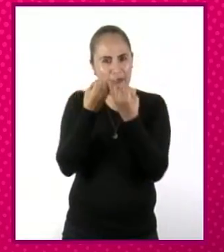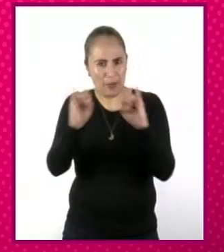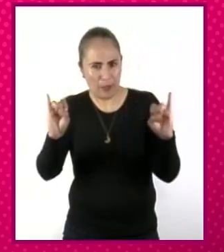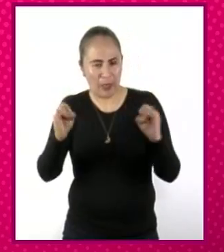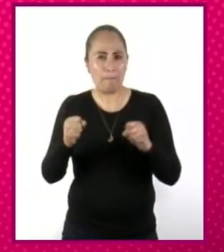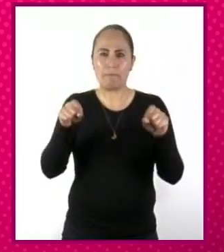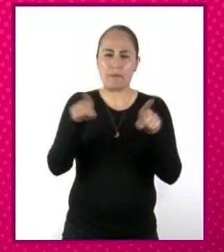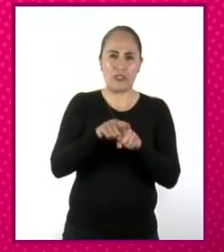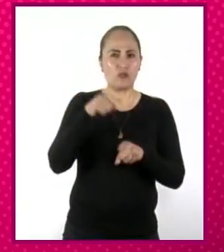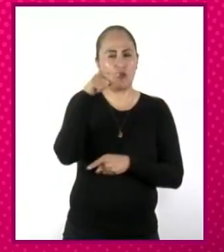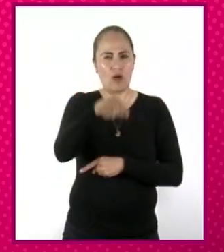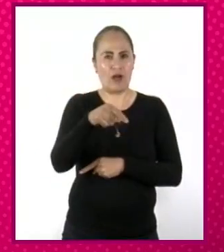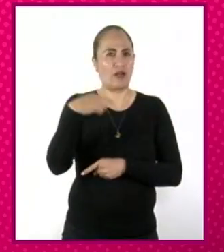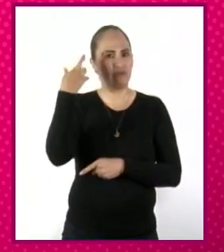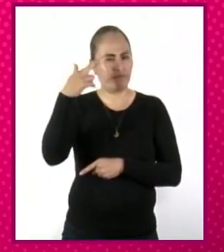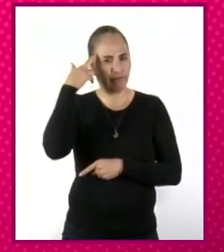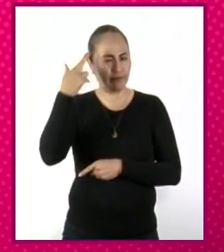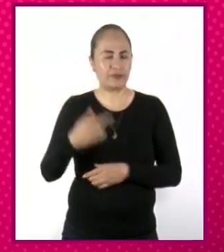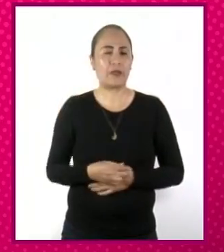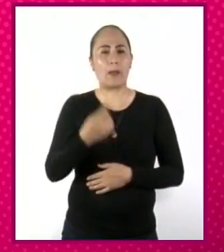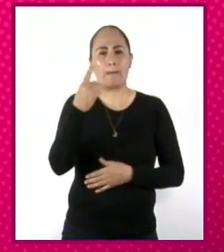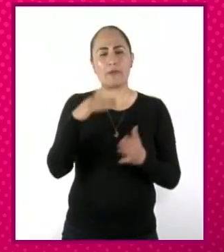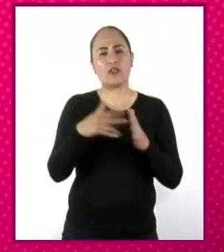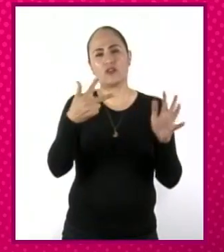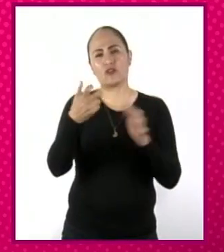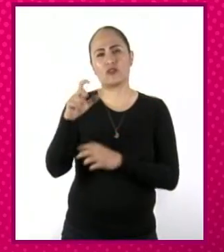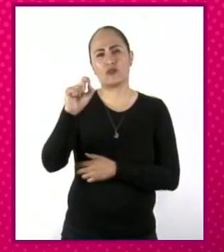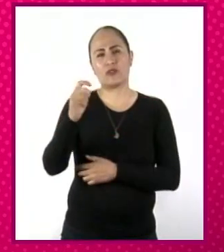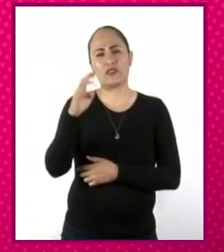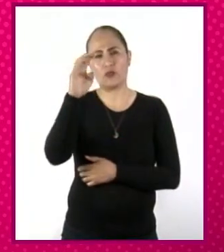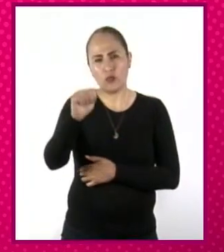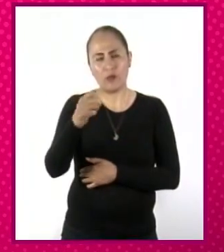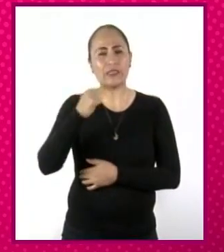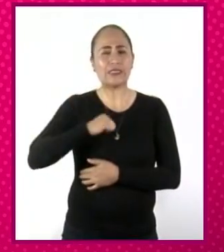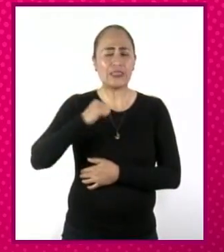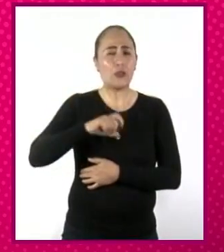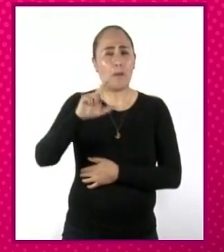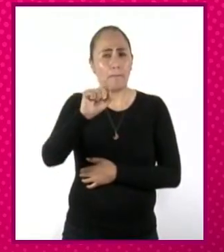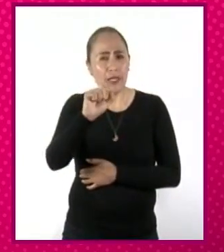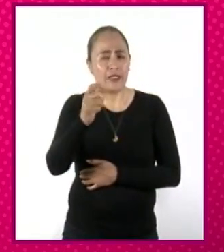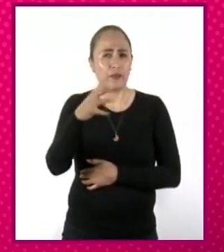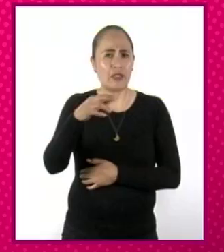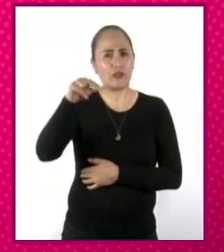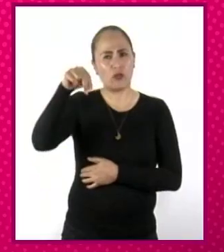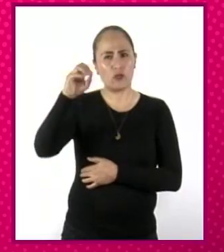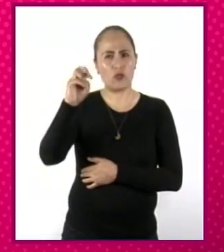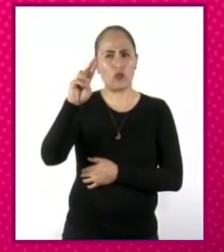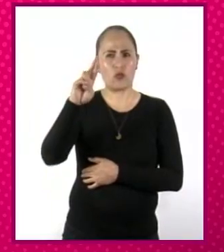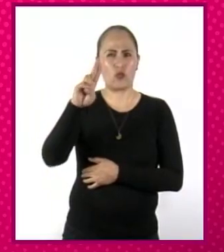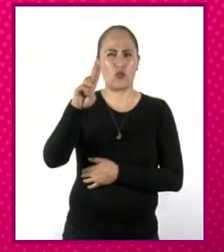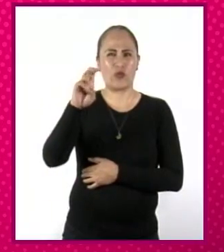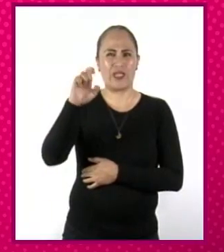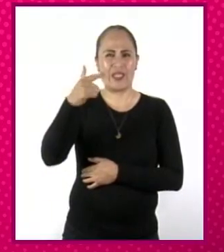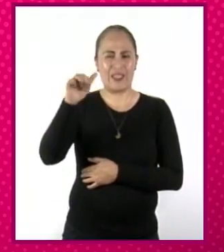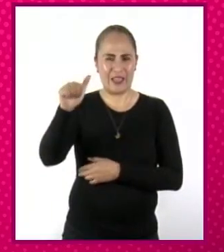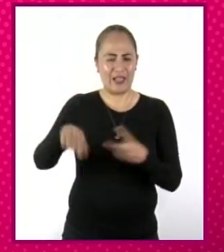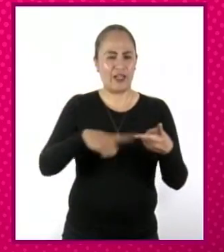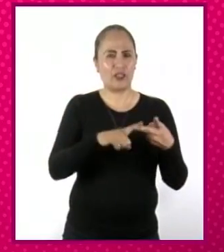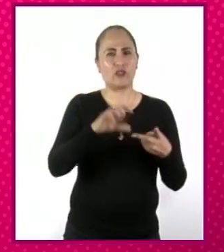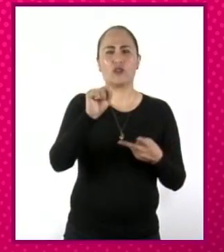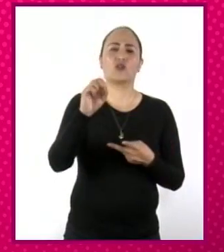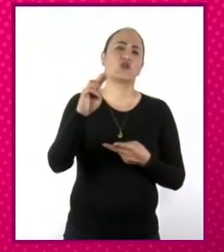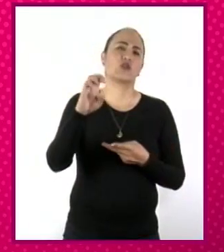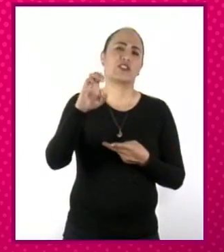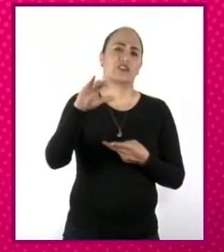ser una monarquía hacia 1829. A principios del siglo XX, Noruega se independiza de Suecia y también opta por ser una